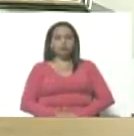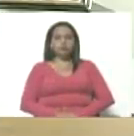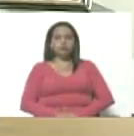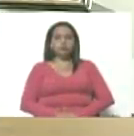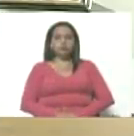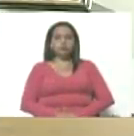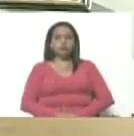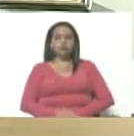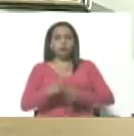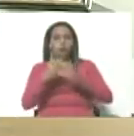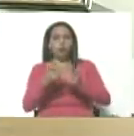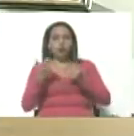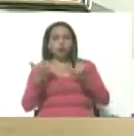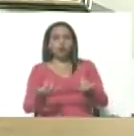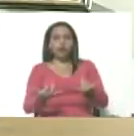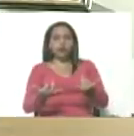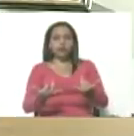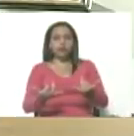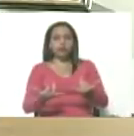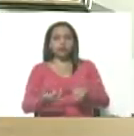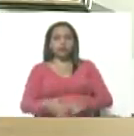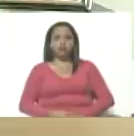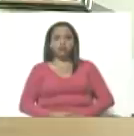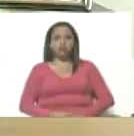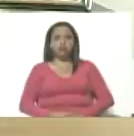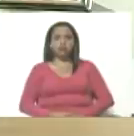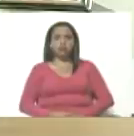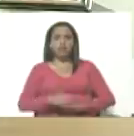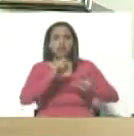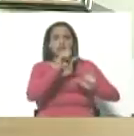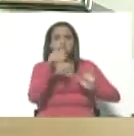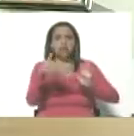Casos actualmente activos,